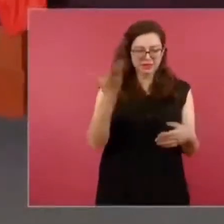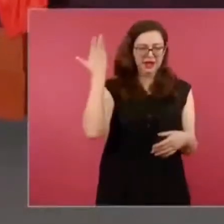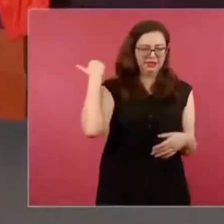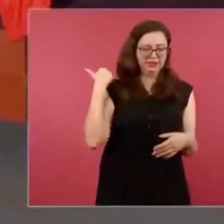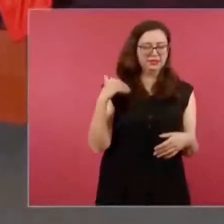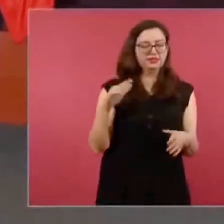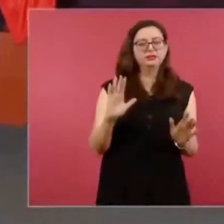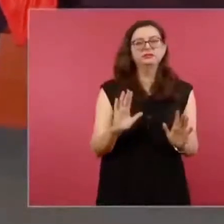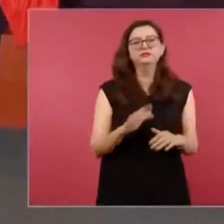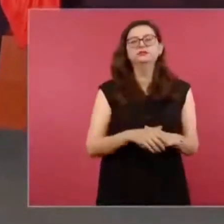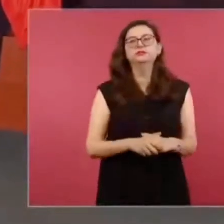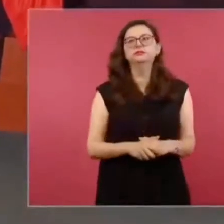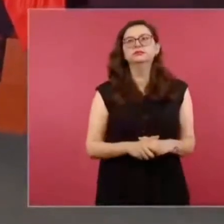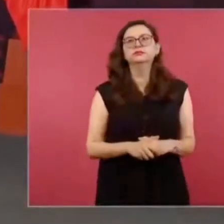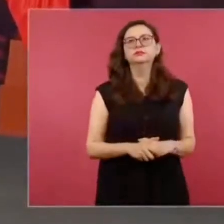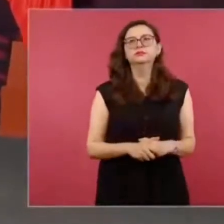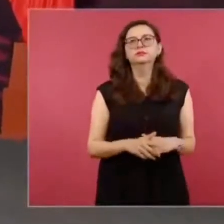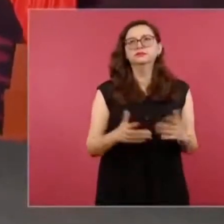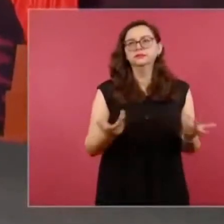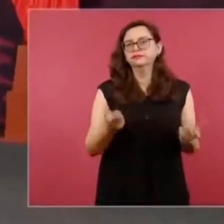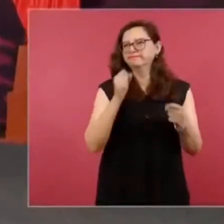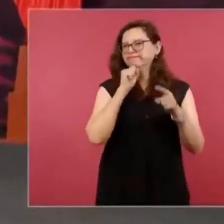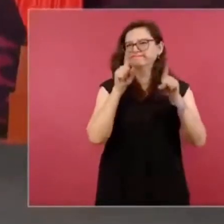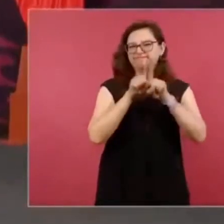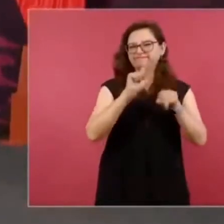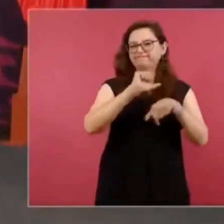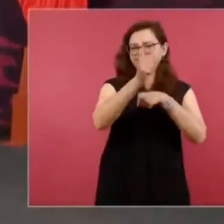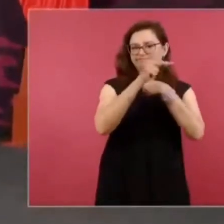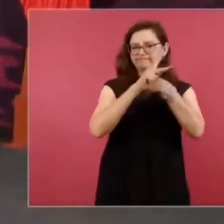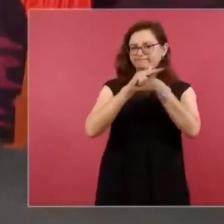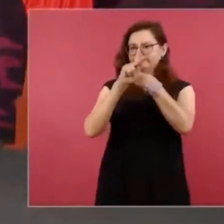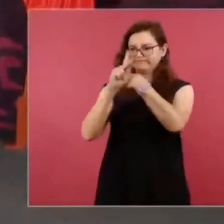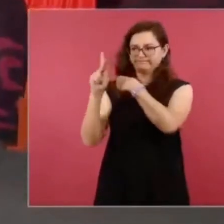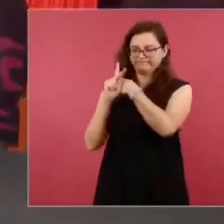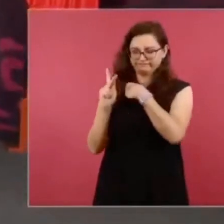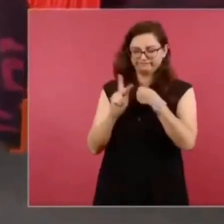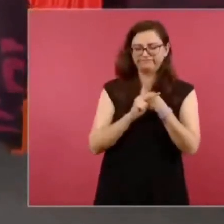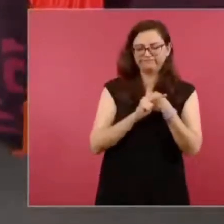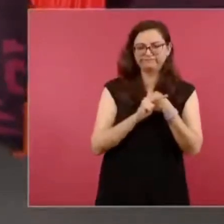mexicano, y en otros países también de América Latina,